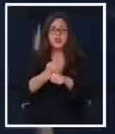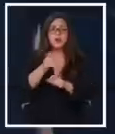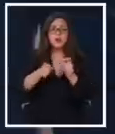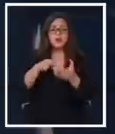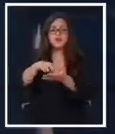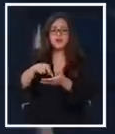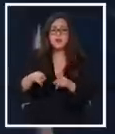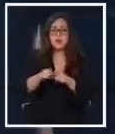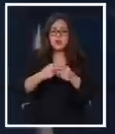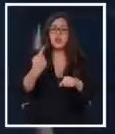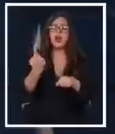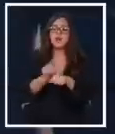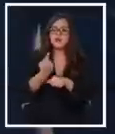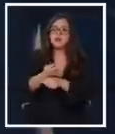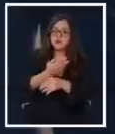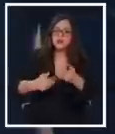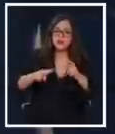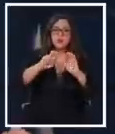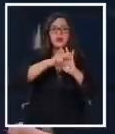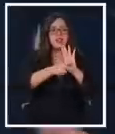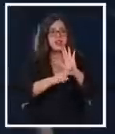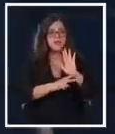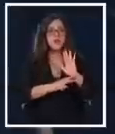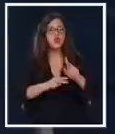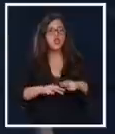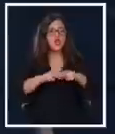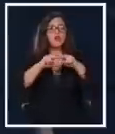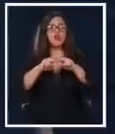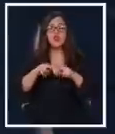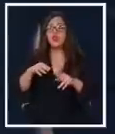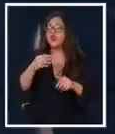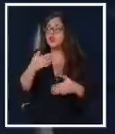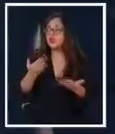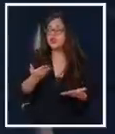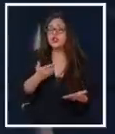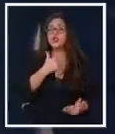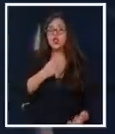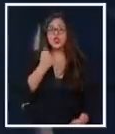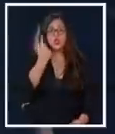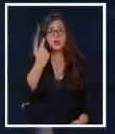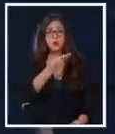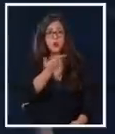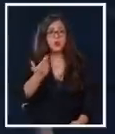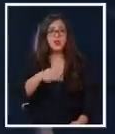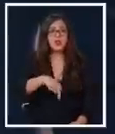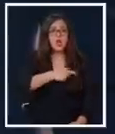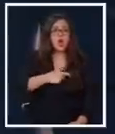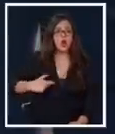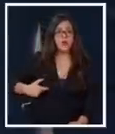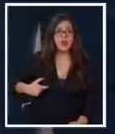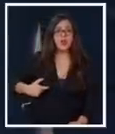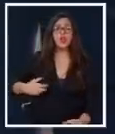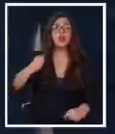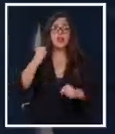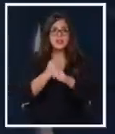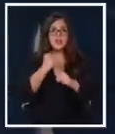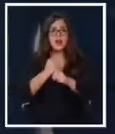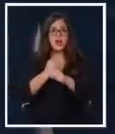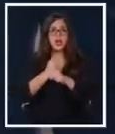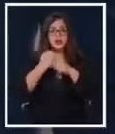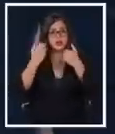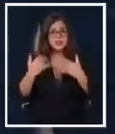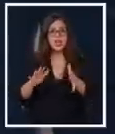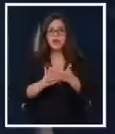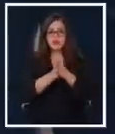diferentes cargos sociales para las reformas de fondo entonces creo que sepan quiero que sepan que este gobierno estamos trabajando con